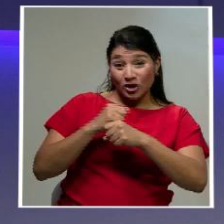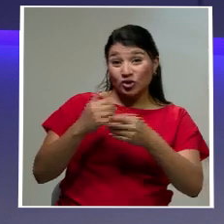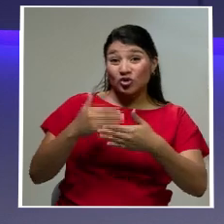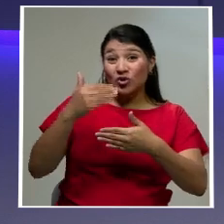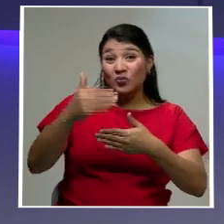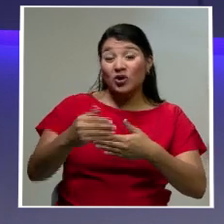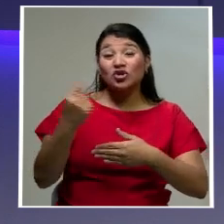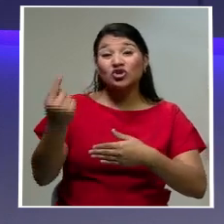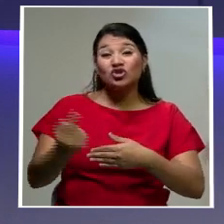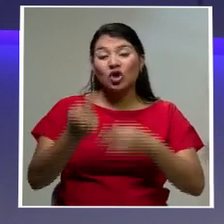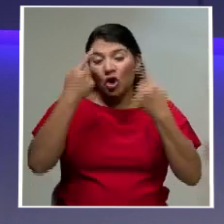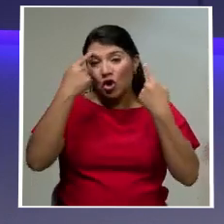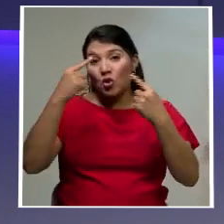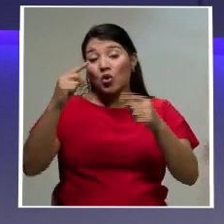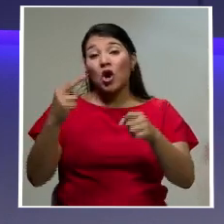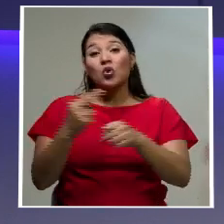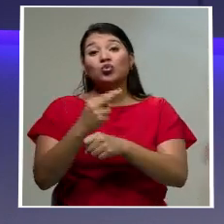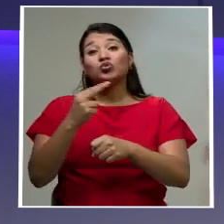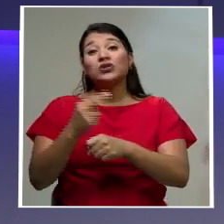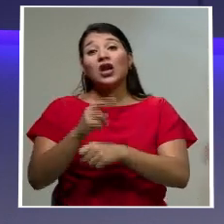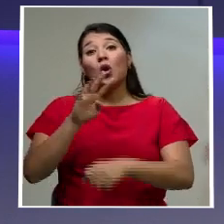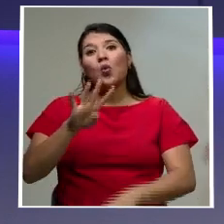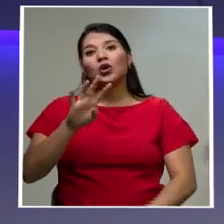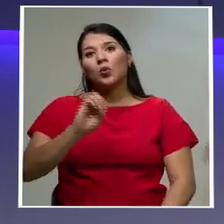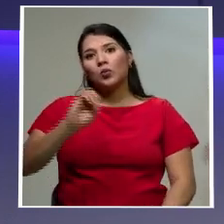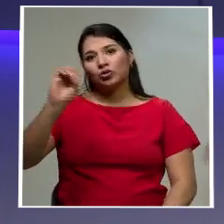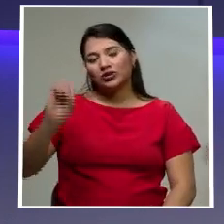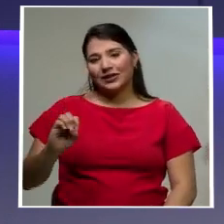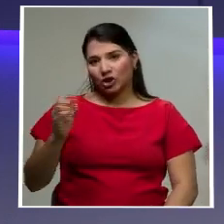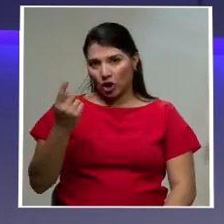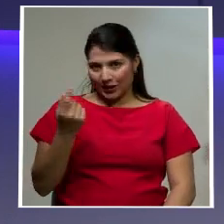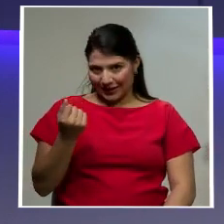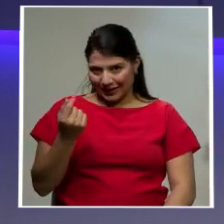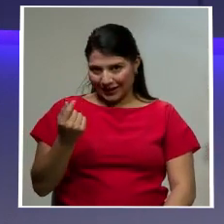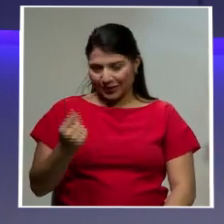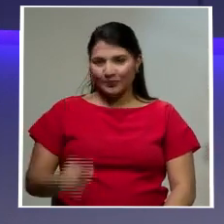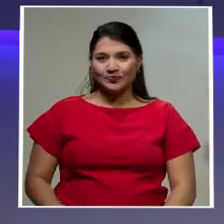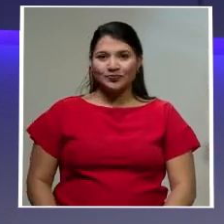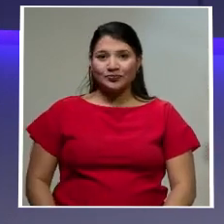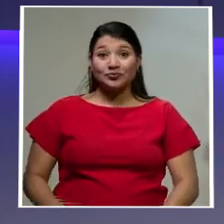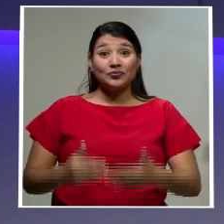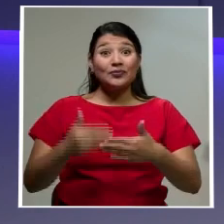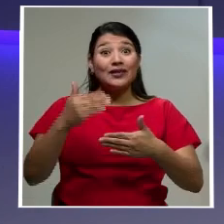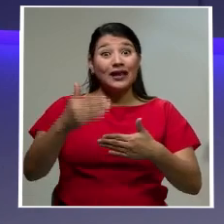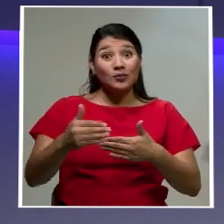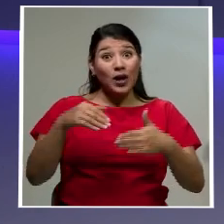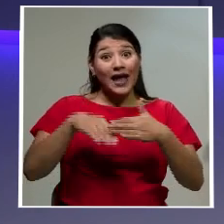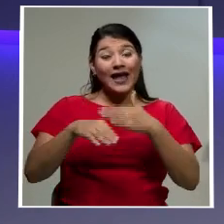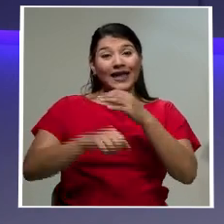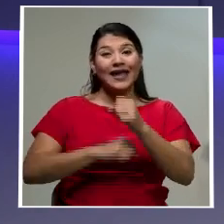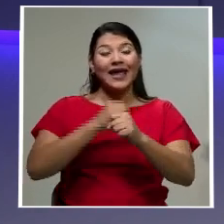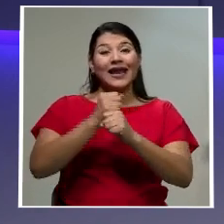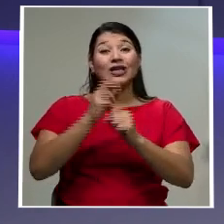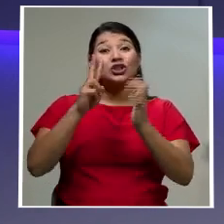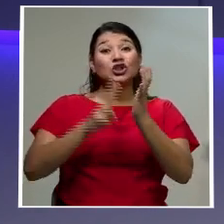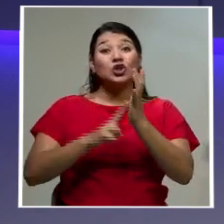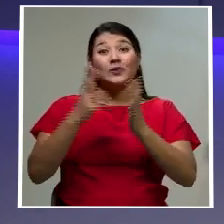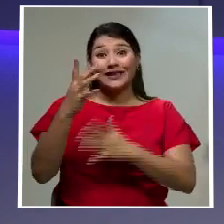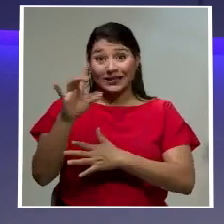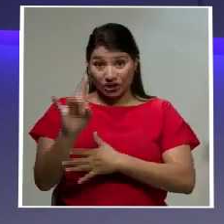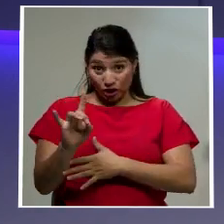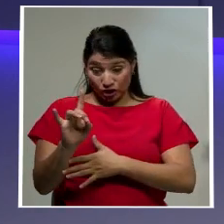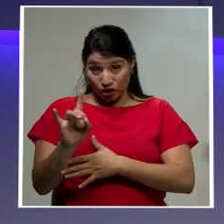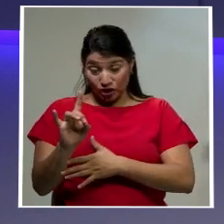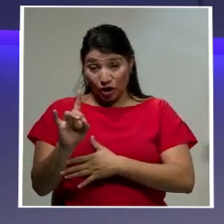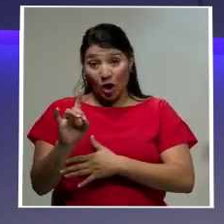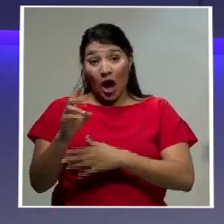del 4% en la tarea. Años después, en 2018, la auditoría del MEP describió